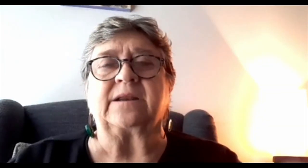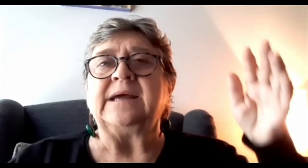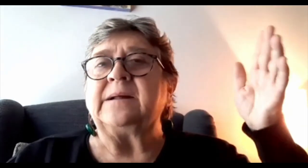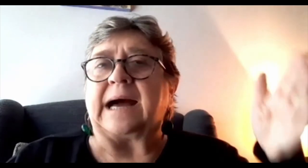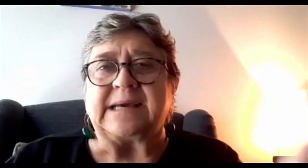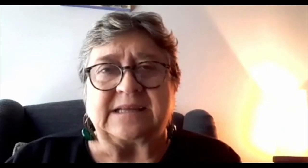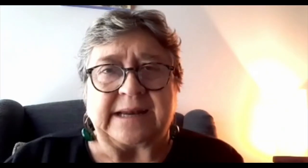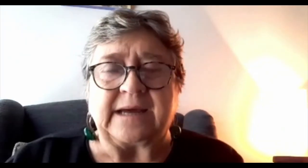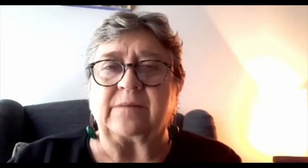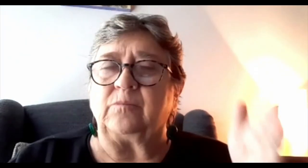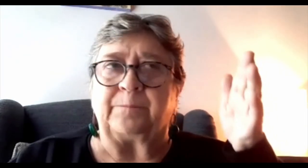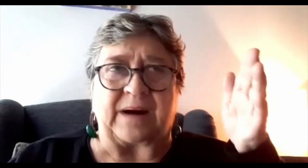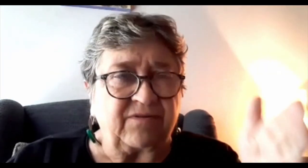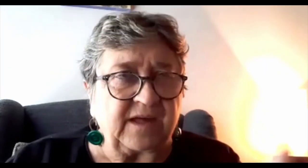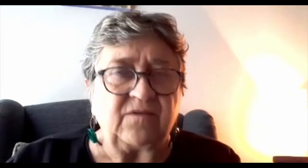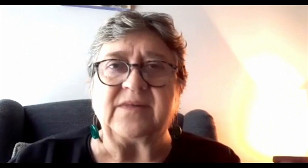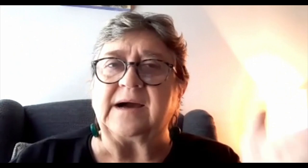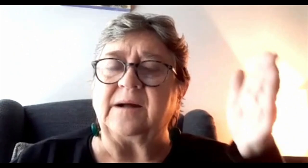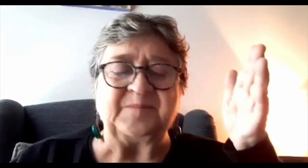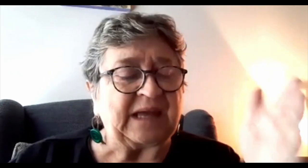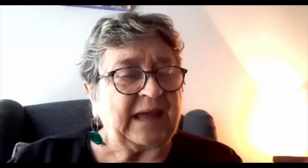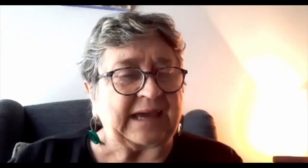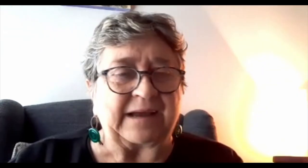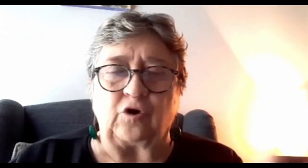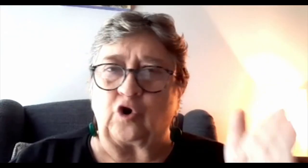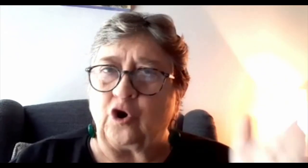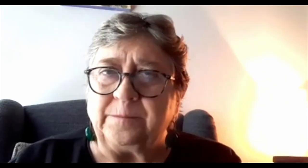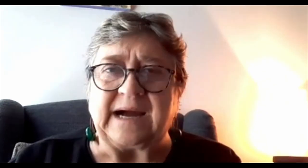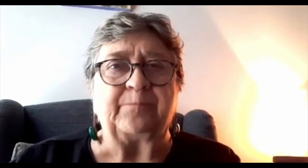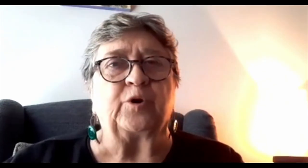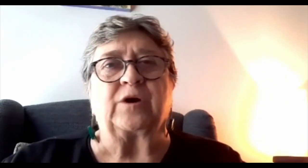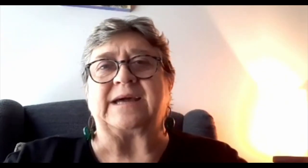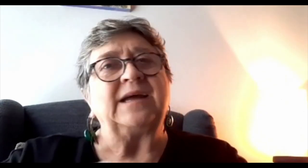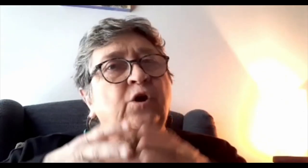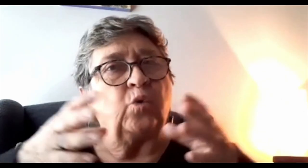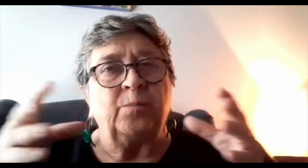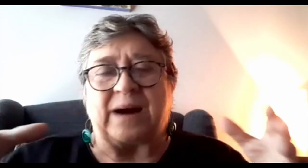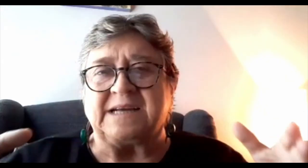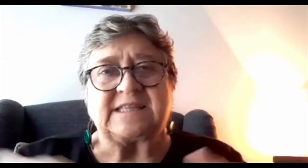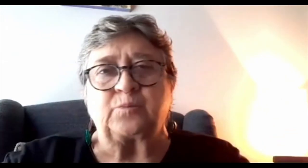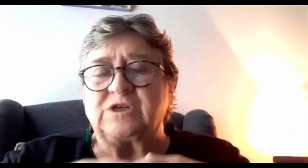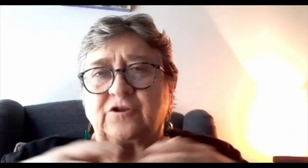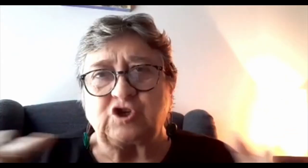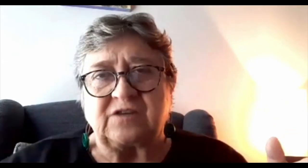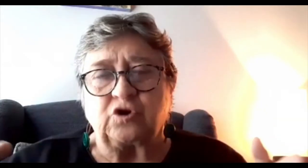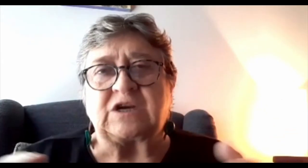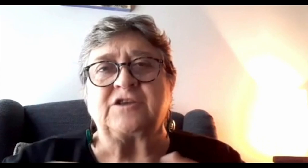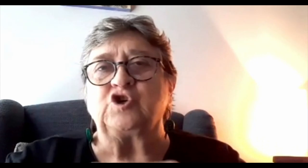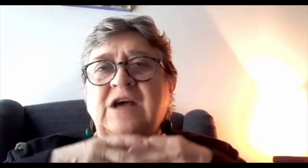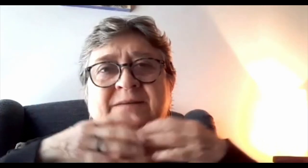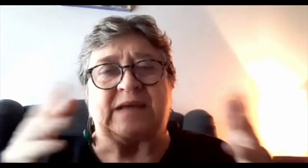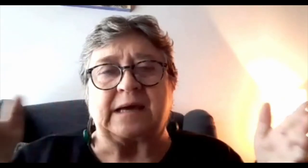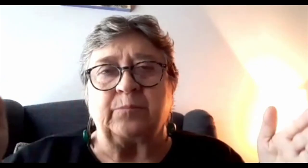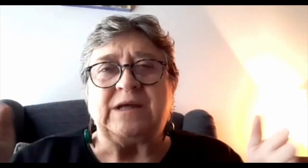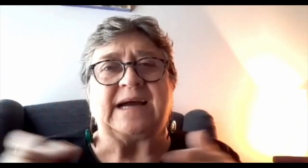ser. Hay que tener paciencia en Colombia, porque un país después de 200